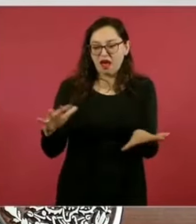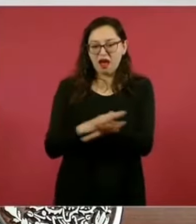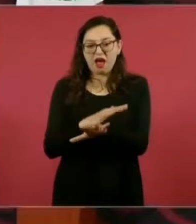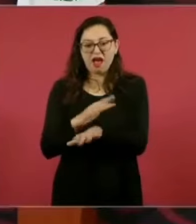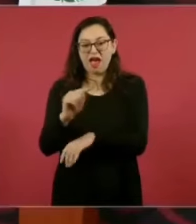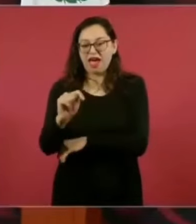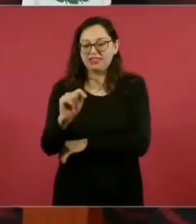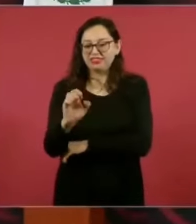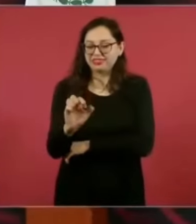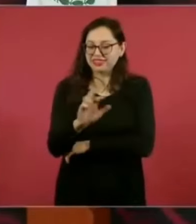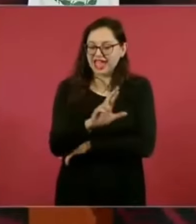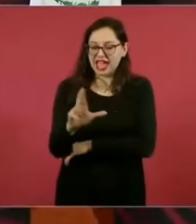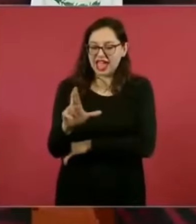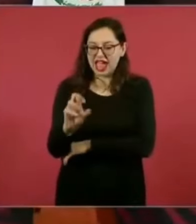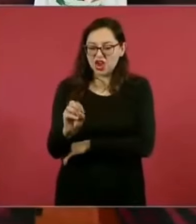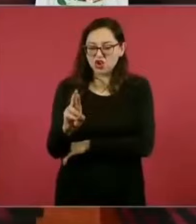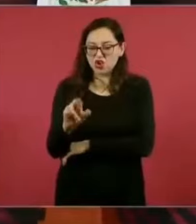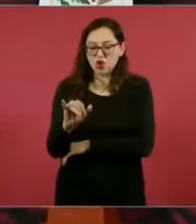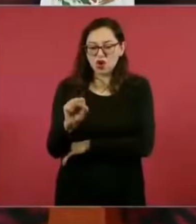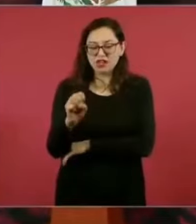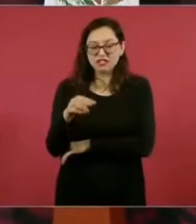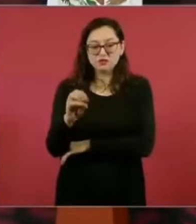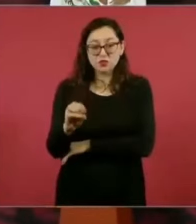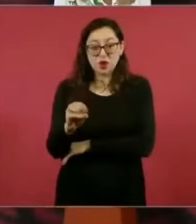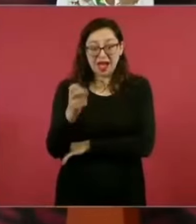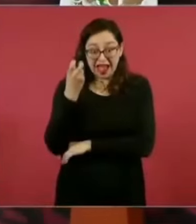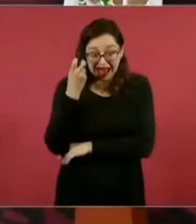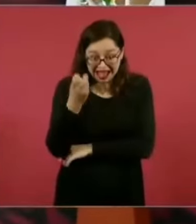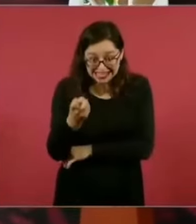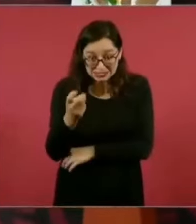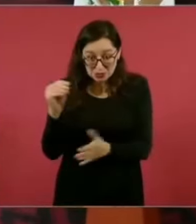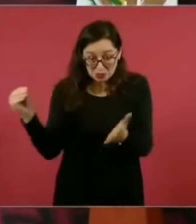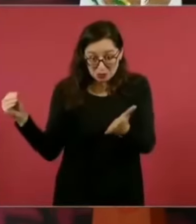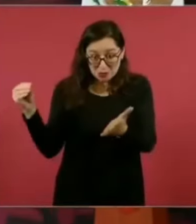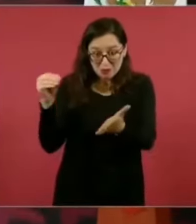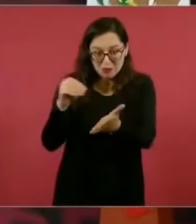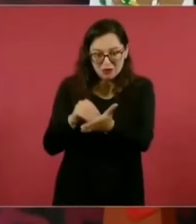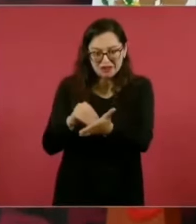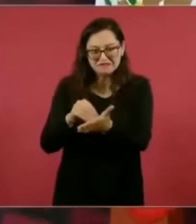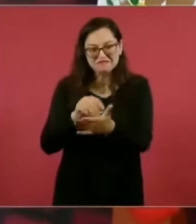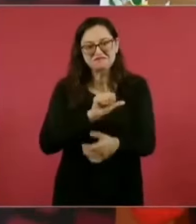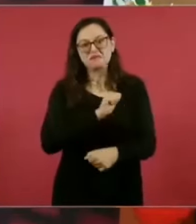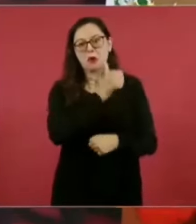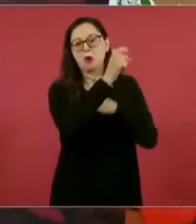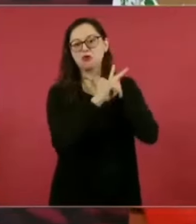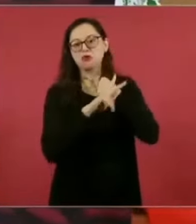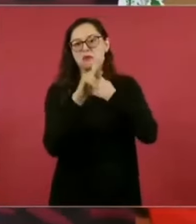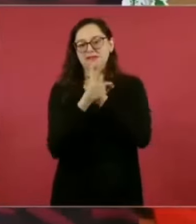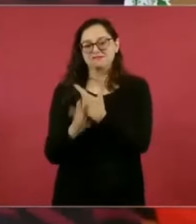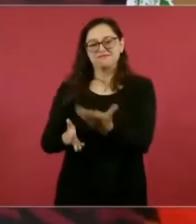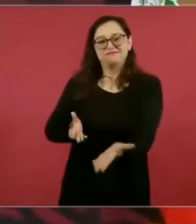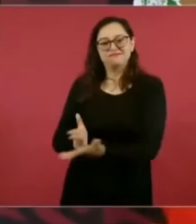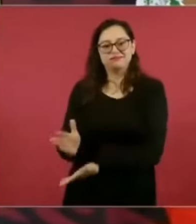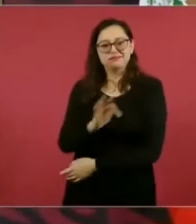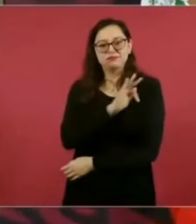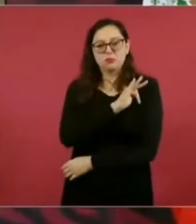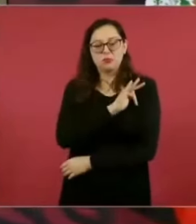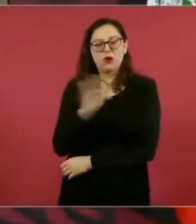terrorismo y puedan intervenir del extranjero,